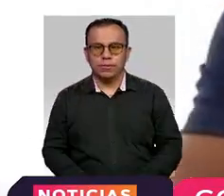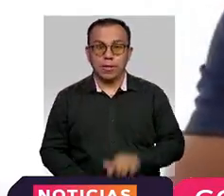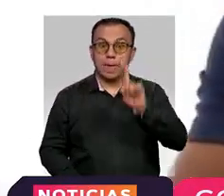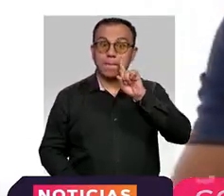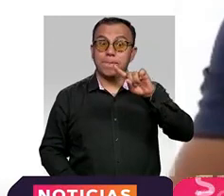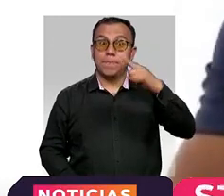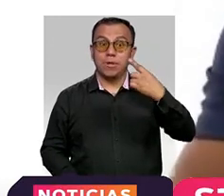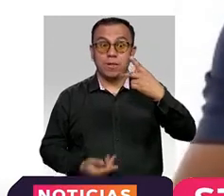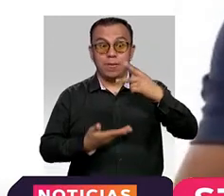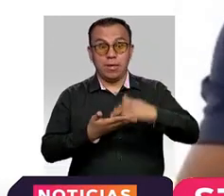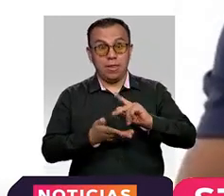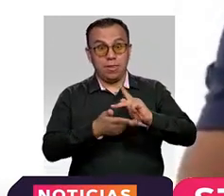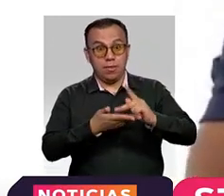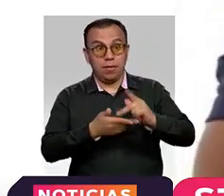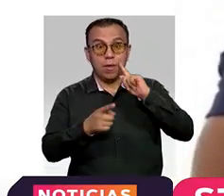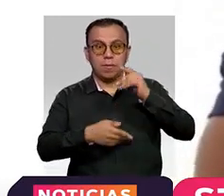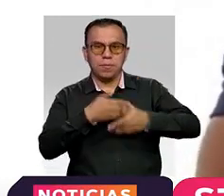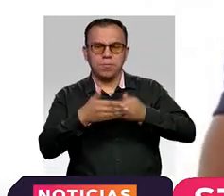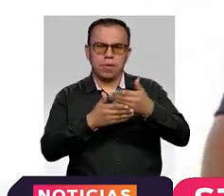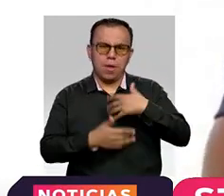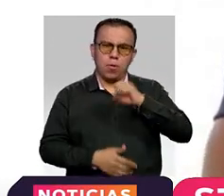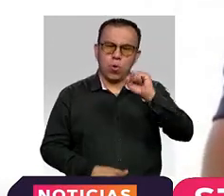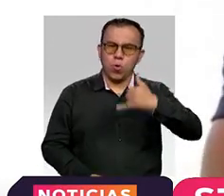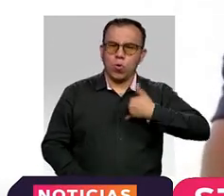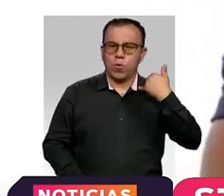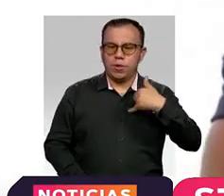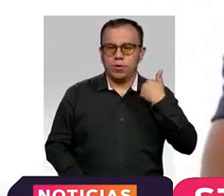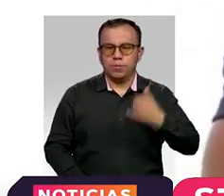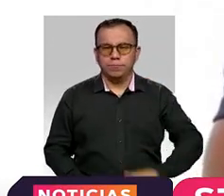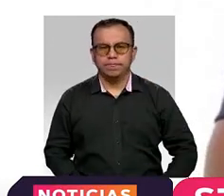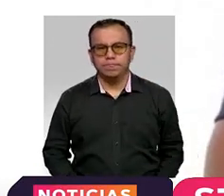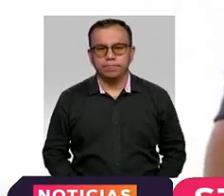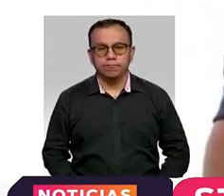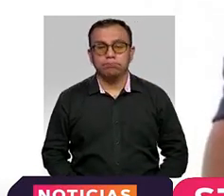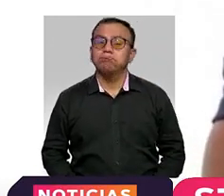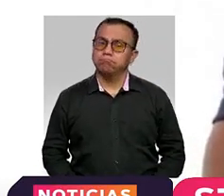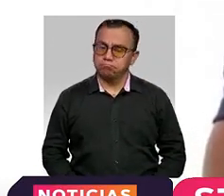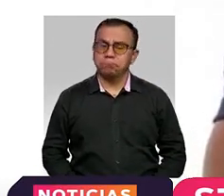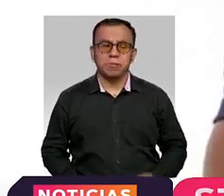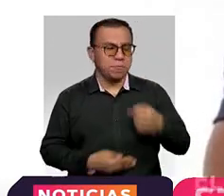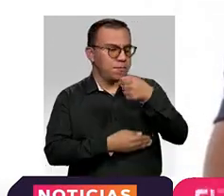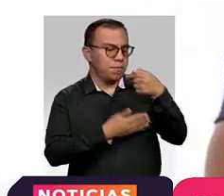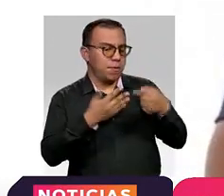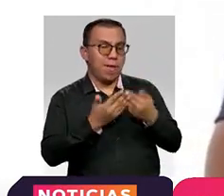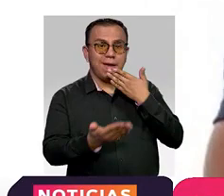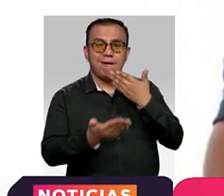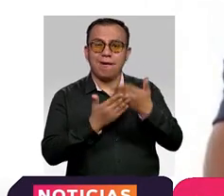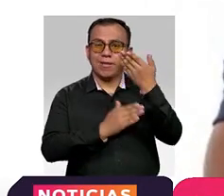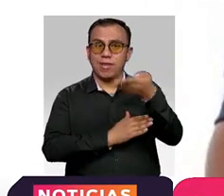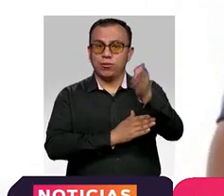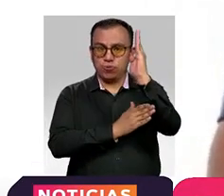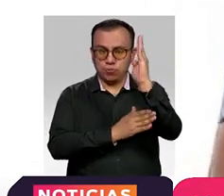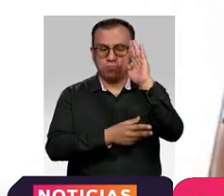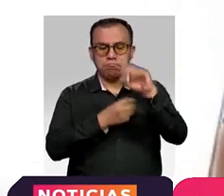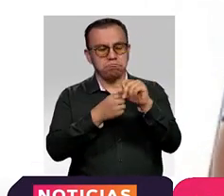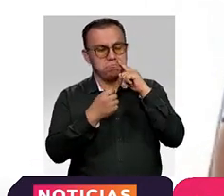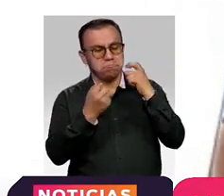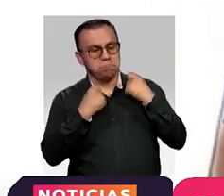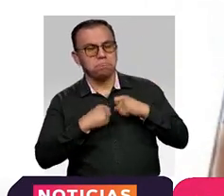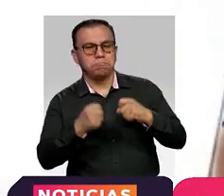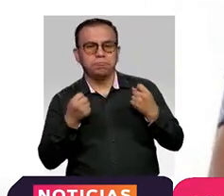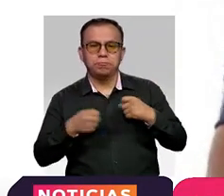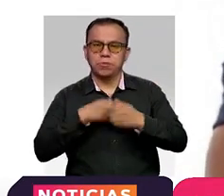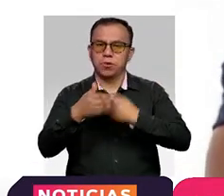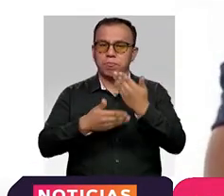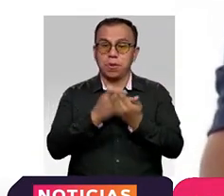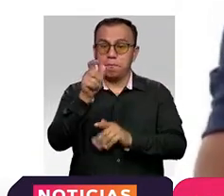medalla panamericana de mayores juvenil, y todo eso se lo debo gracias a Dios y al esfuerzo que siempre he hecho y todas